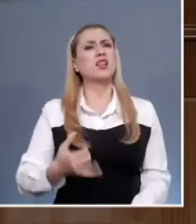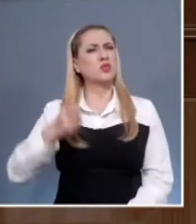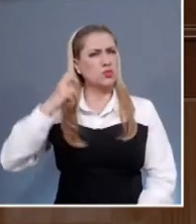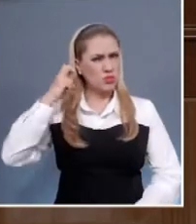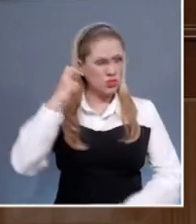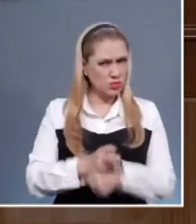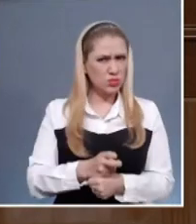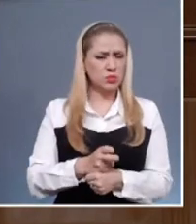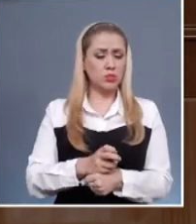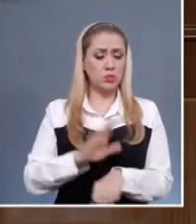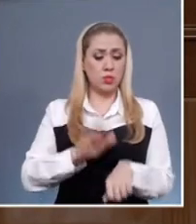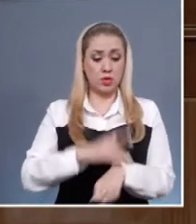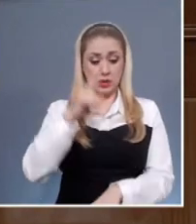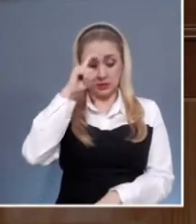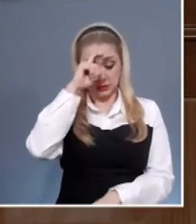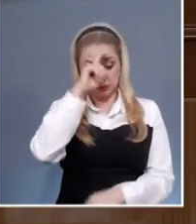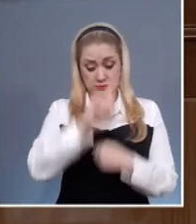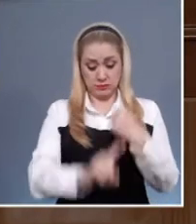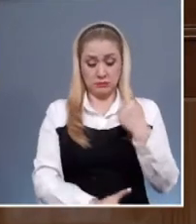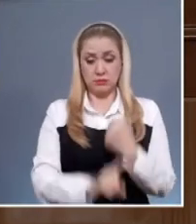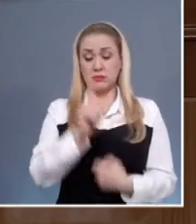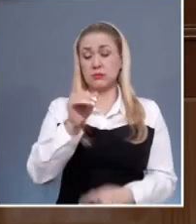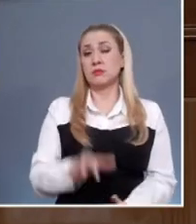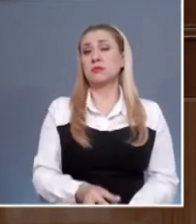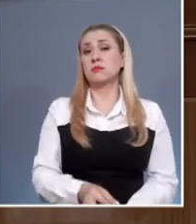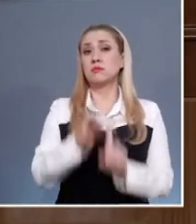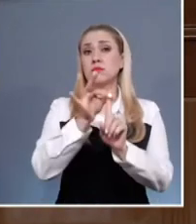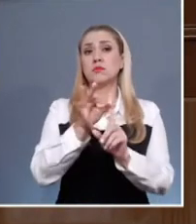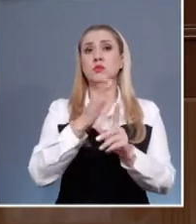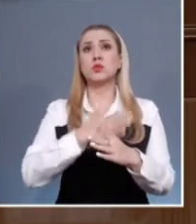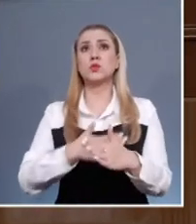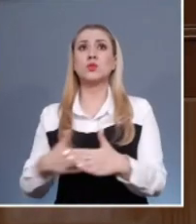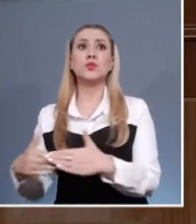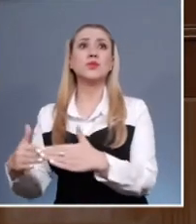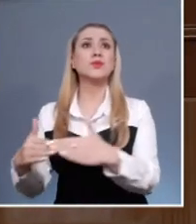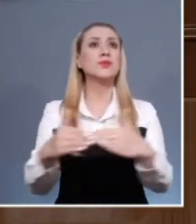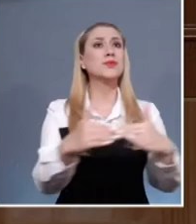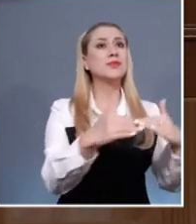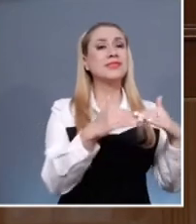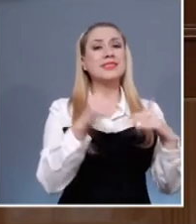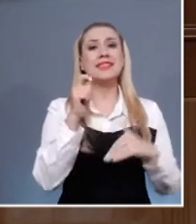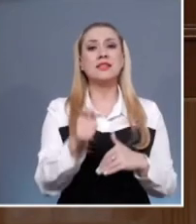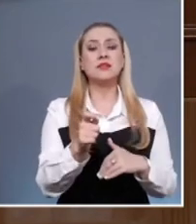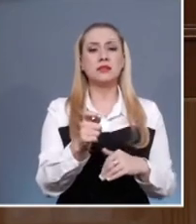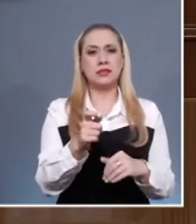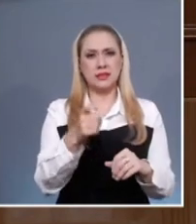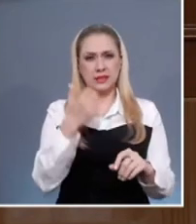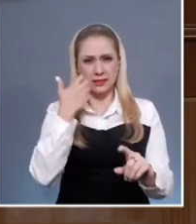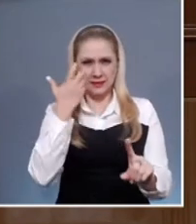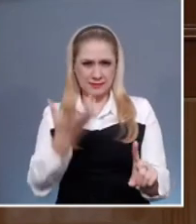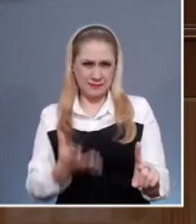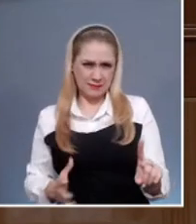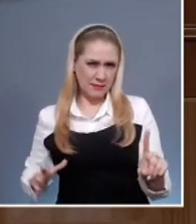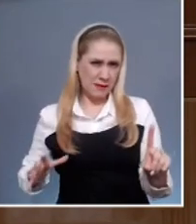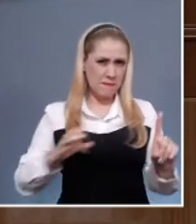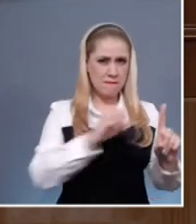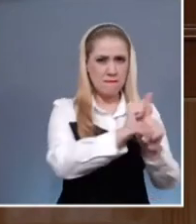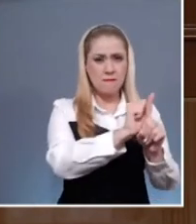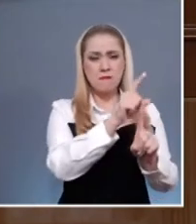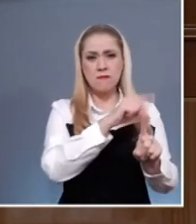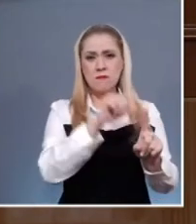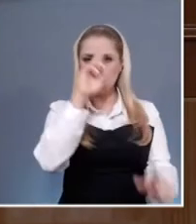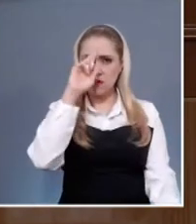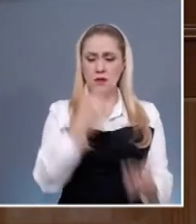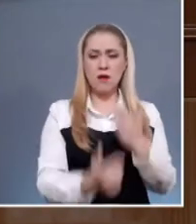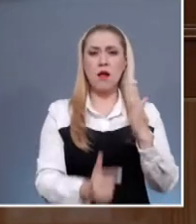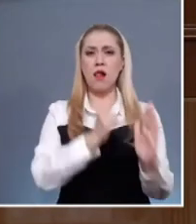más complicado, de los estados democráticos es perseguir la delincuencia con efectividad y con eficacia, pero